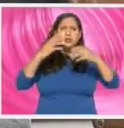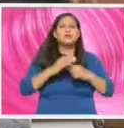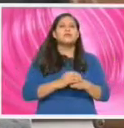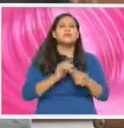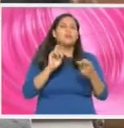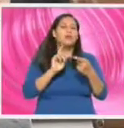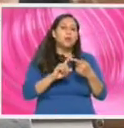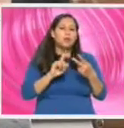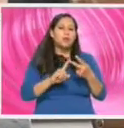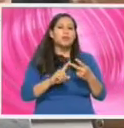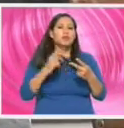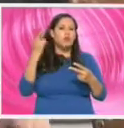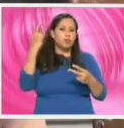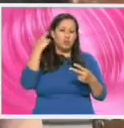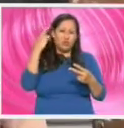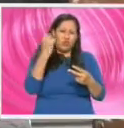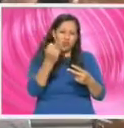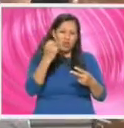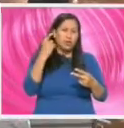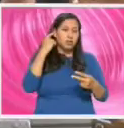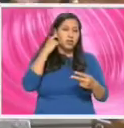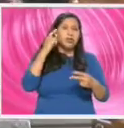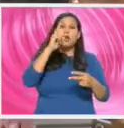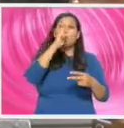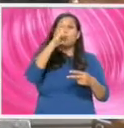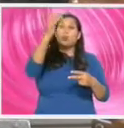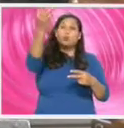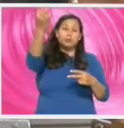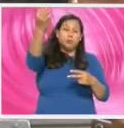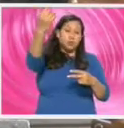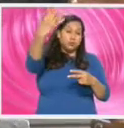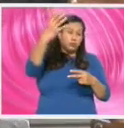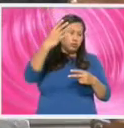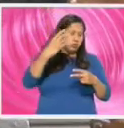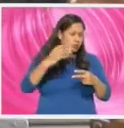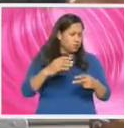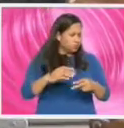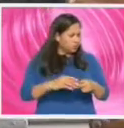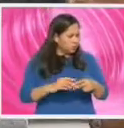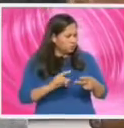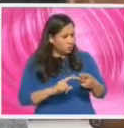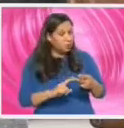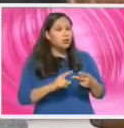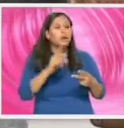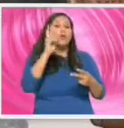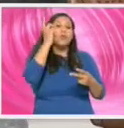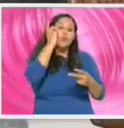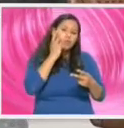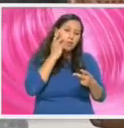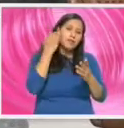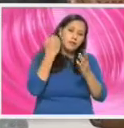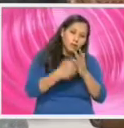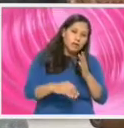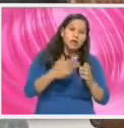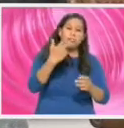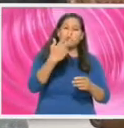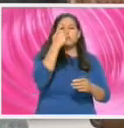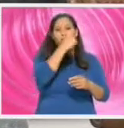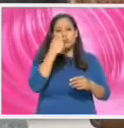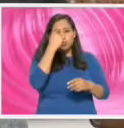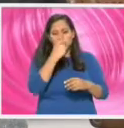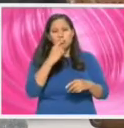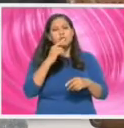estímulos auditivos o de luces que sean muy importantes, la falta de sueño, el no dormir nuestras 8